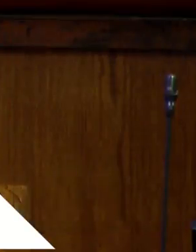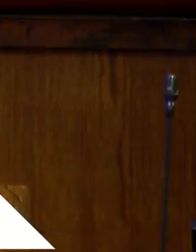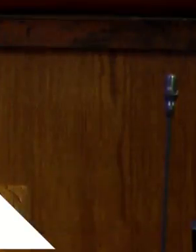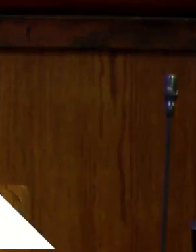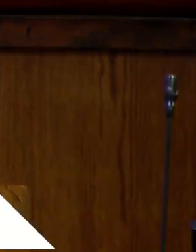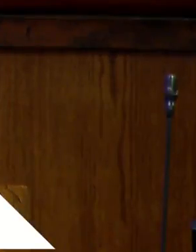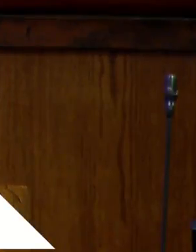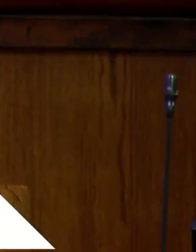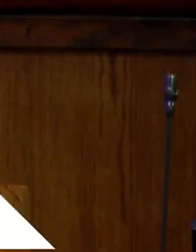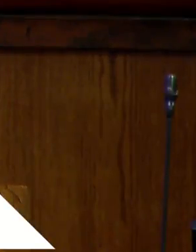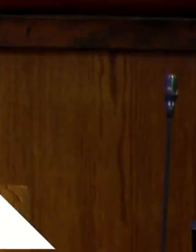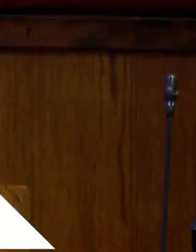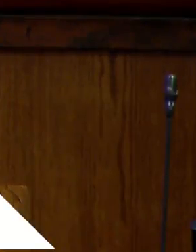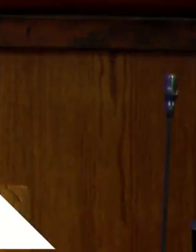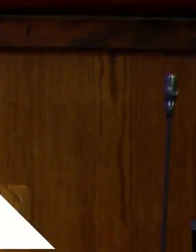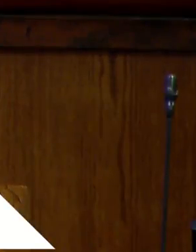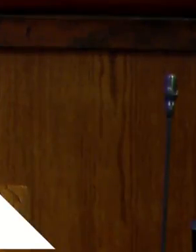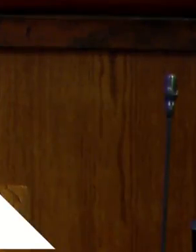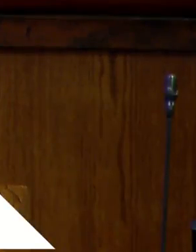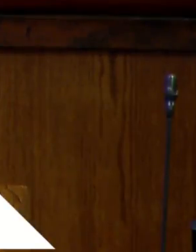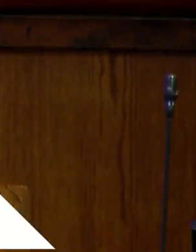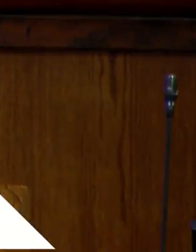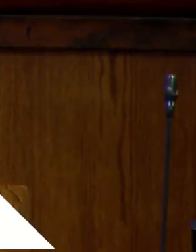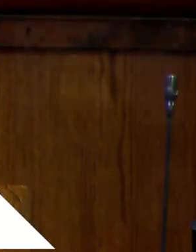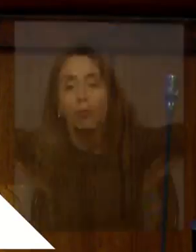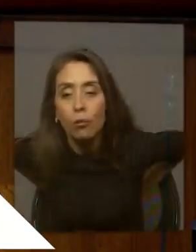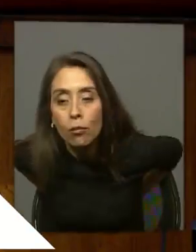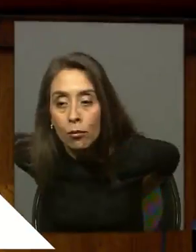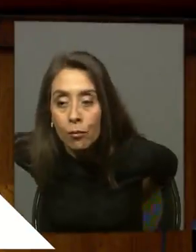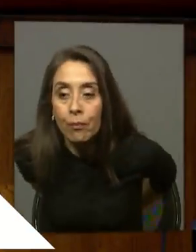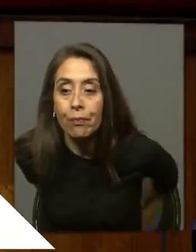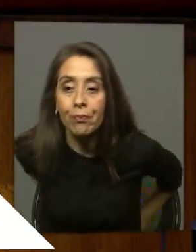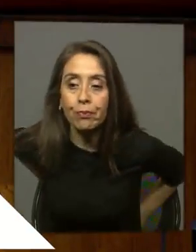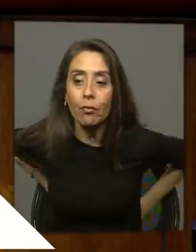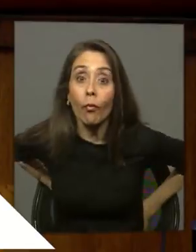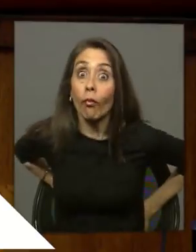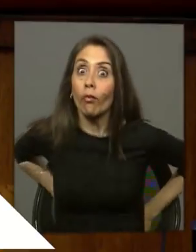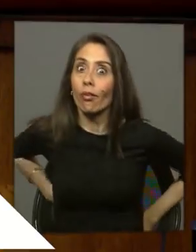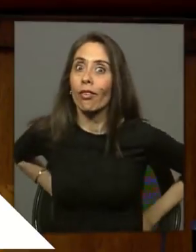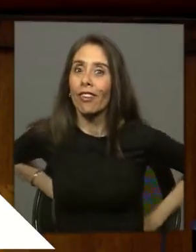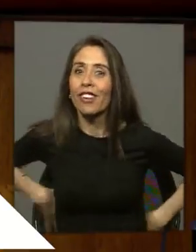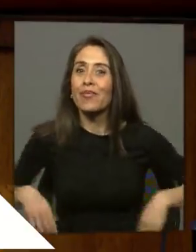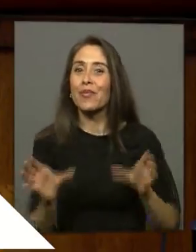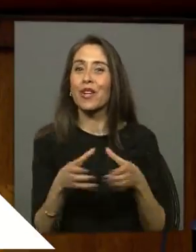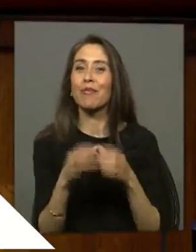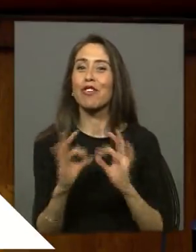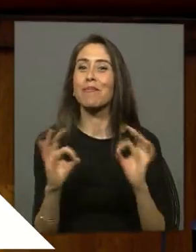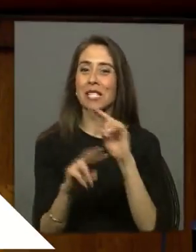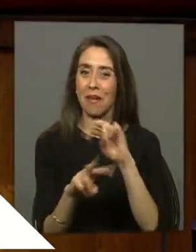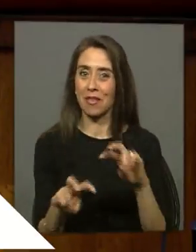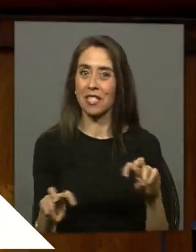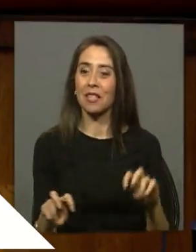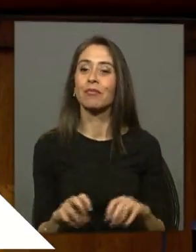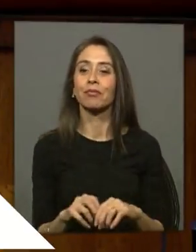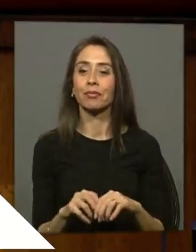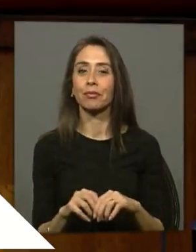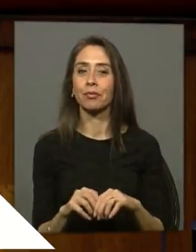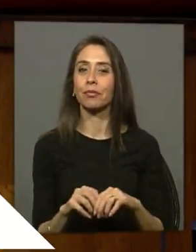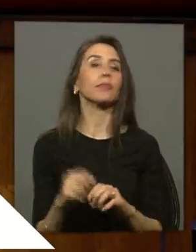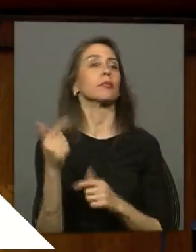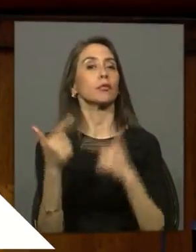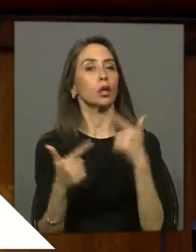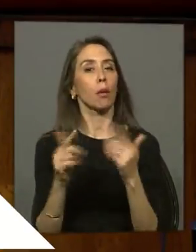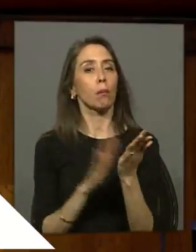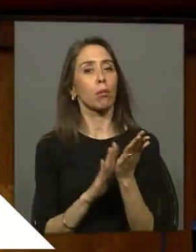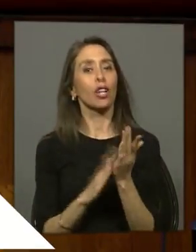ahora vamos a analizar las recomendaciones que hace esta comisión especial investigadora respecto a una política de